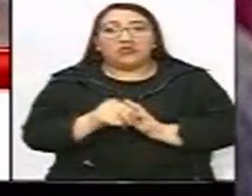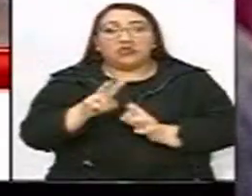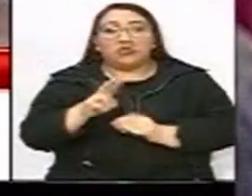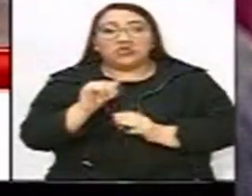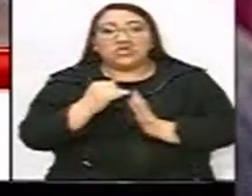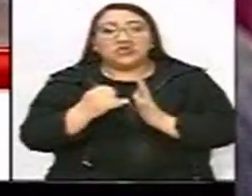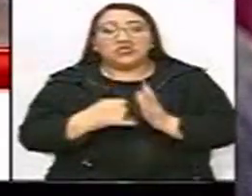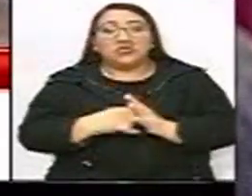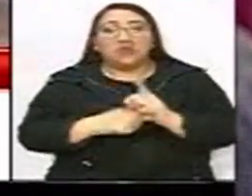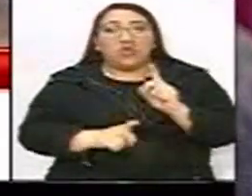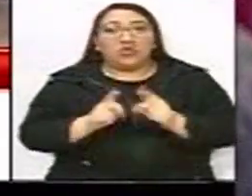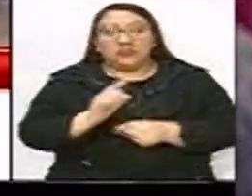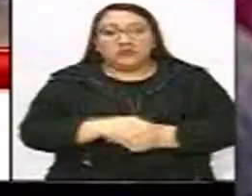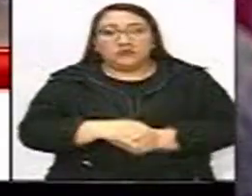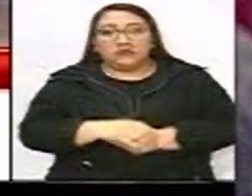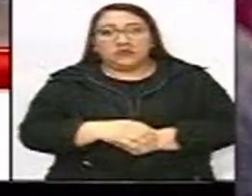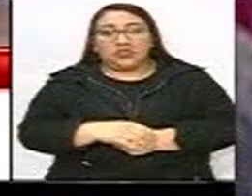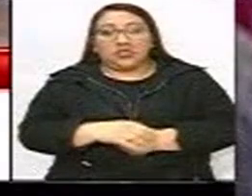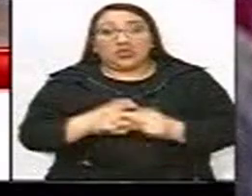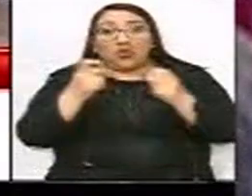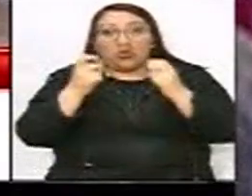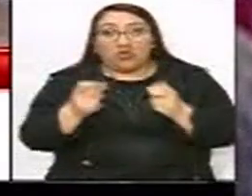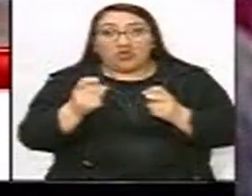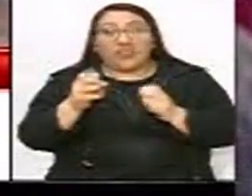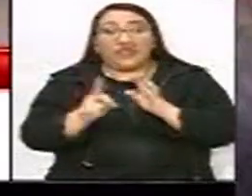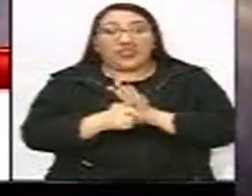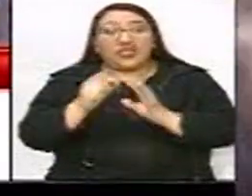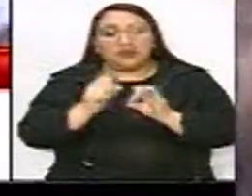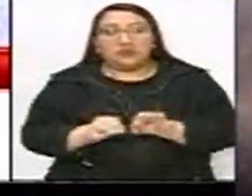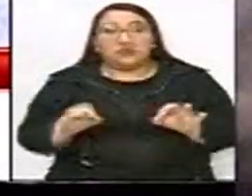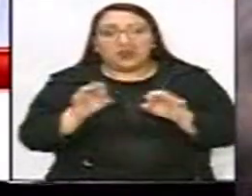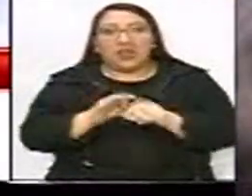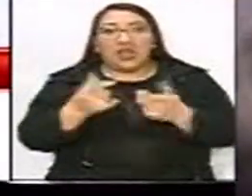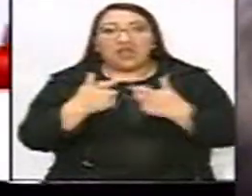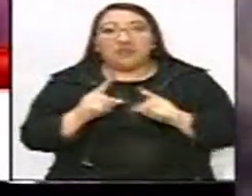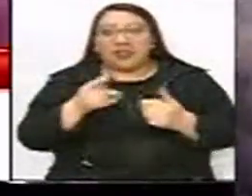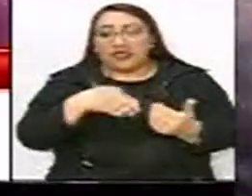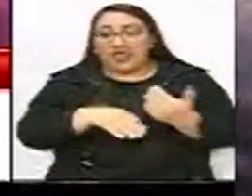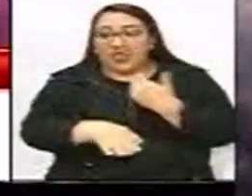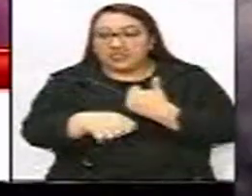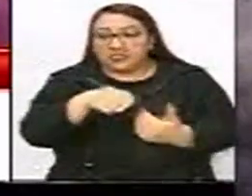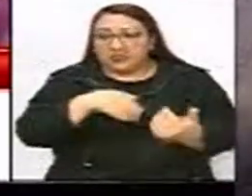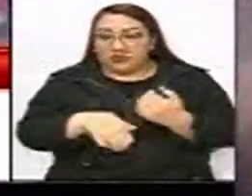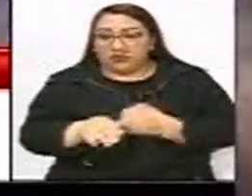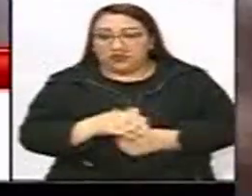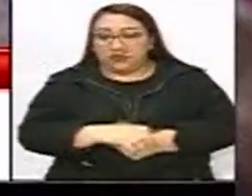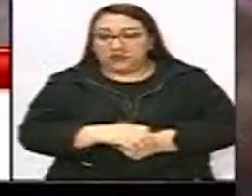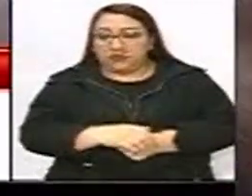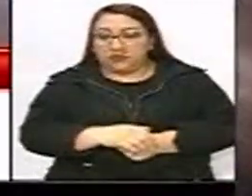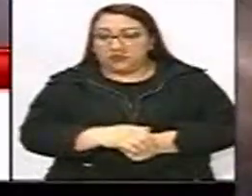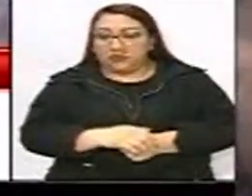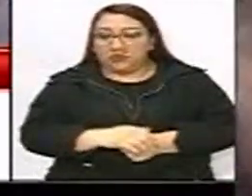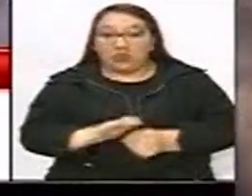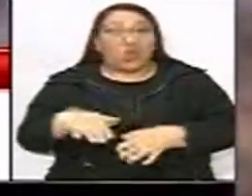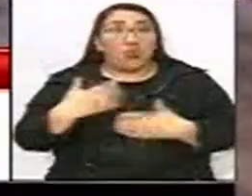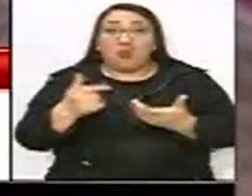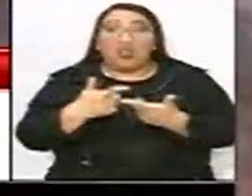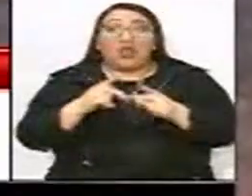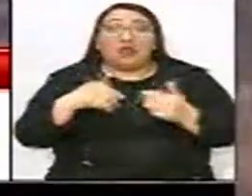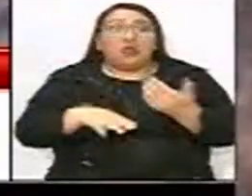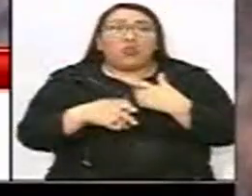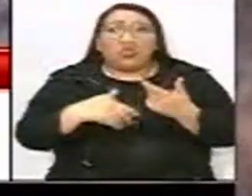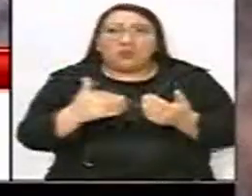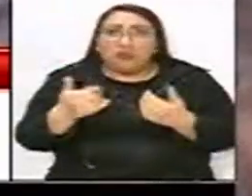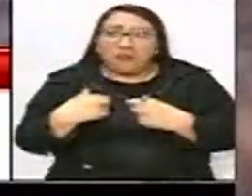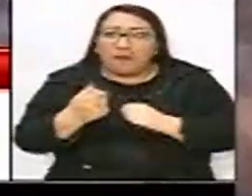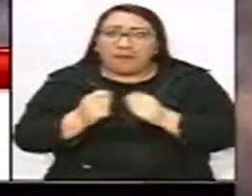inciso 11. Regula el derecho fundamental al libre tránsito. Y no puede haber libre tránsito cuando